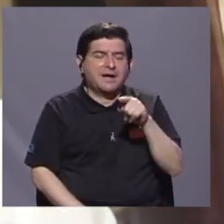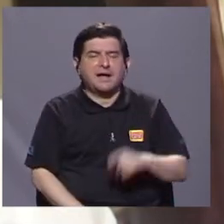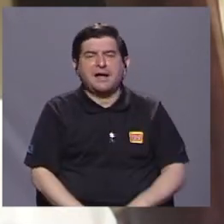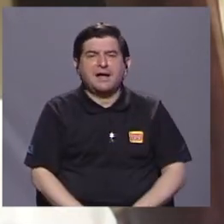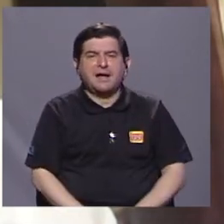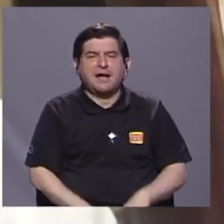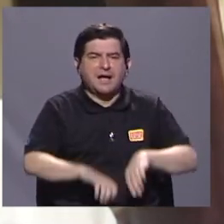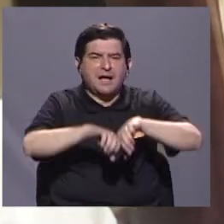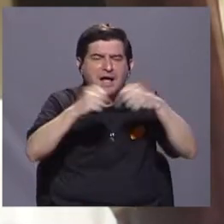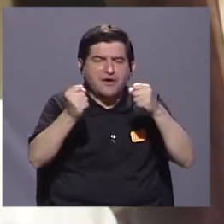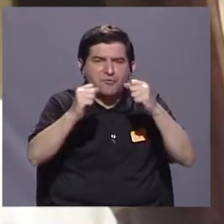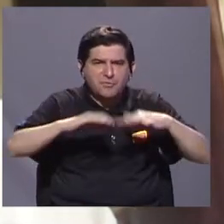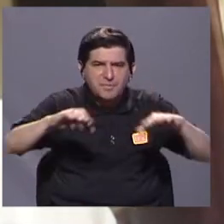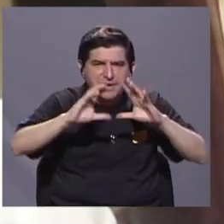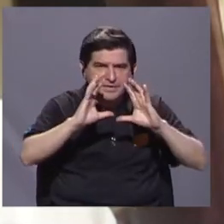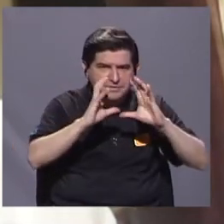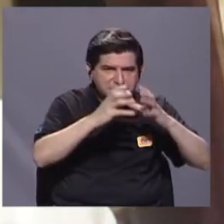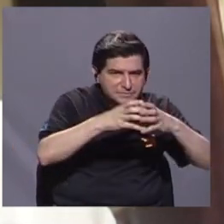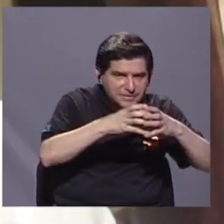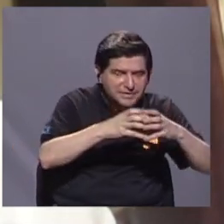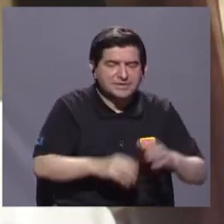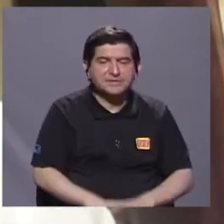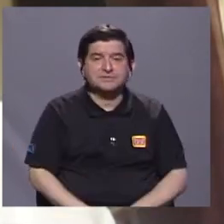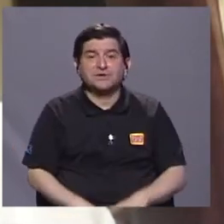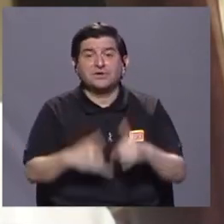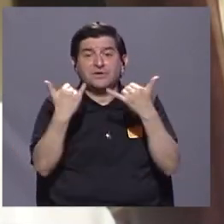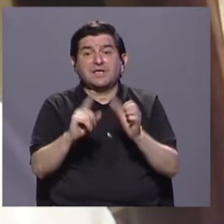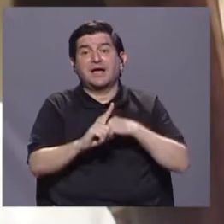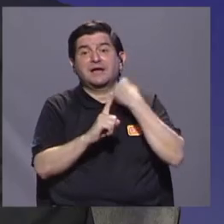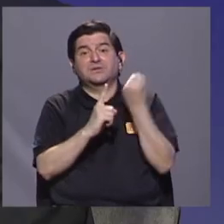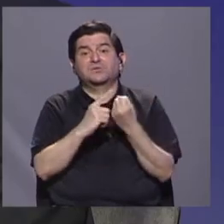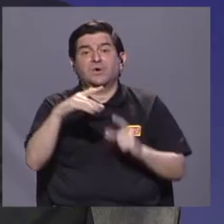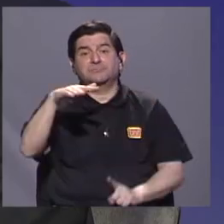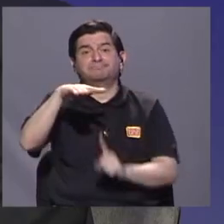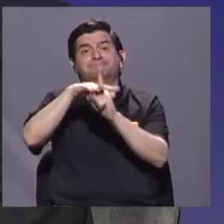a todo lo que eventualmente llegó a desencadenar en la situación que tenemos el día de hoy.